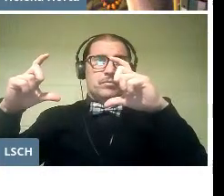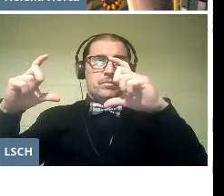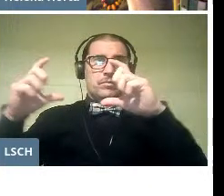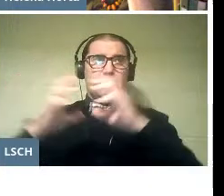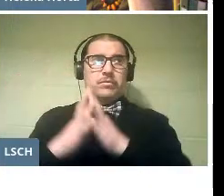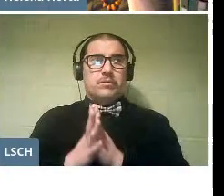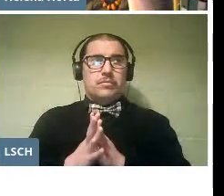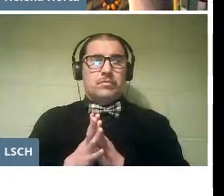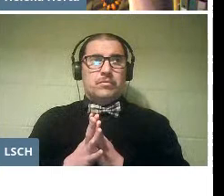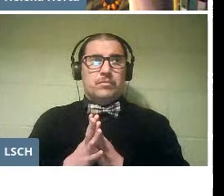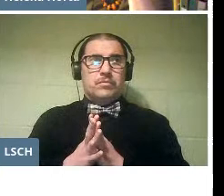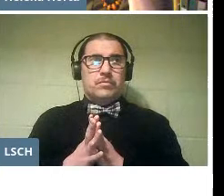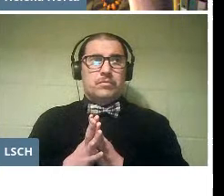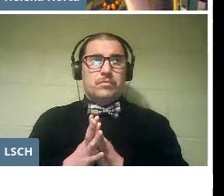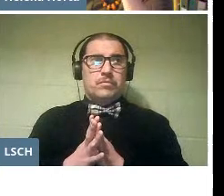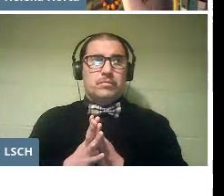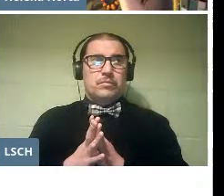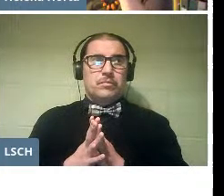con